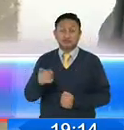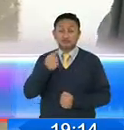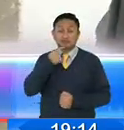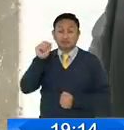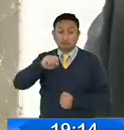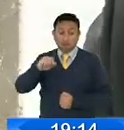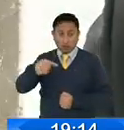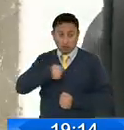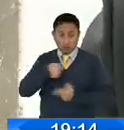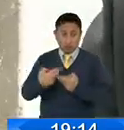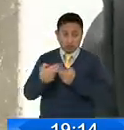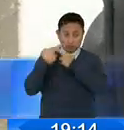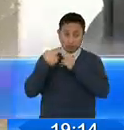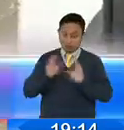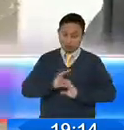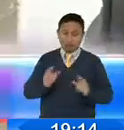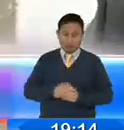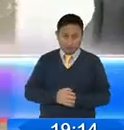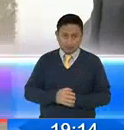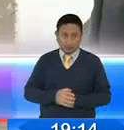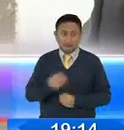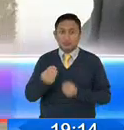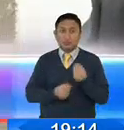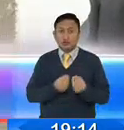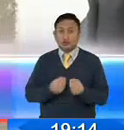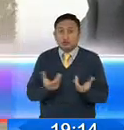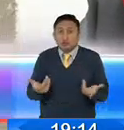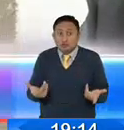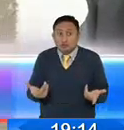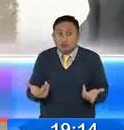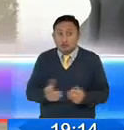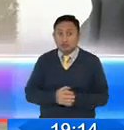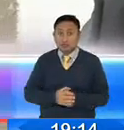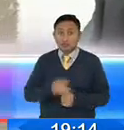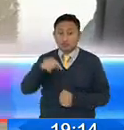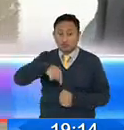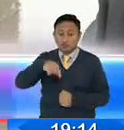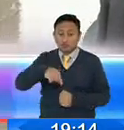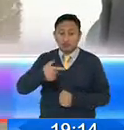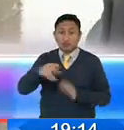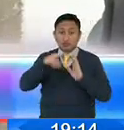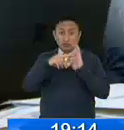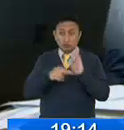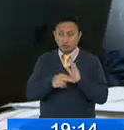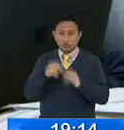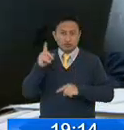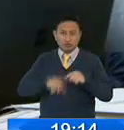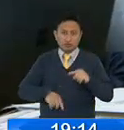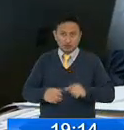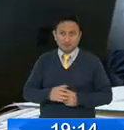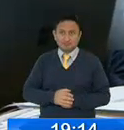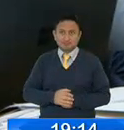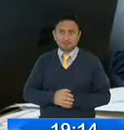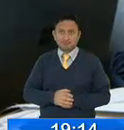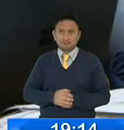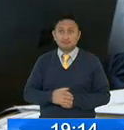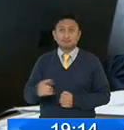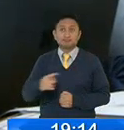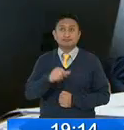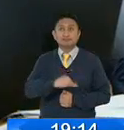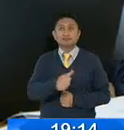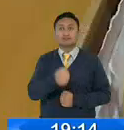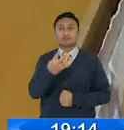competente para conocer el caso, tampoco tiene competencia para mantener ninguna medidas cautelares. Junto a Ocles son procesados otros 4